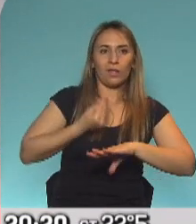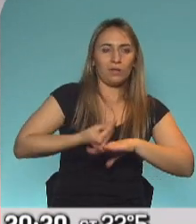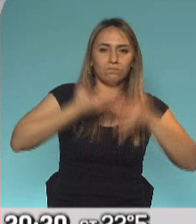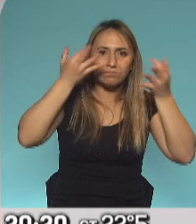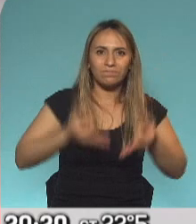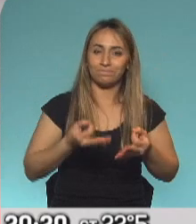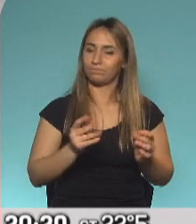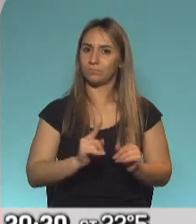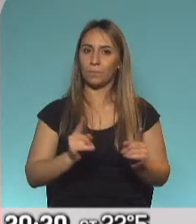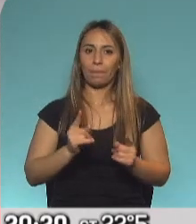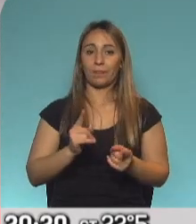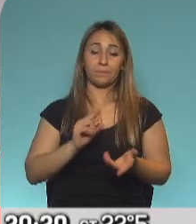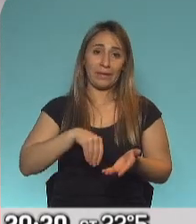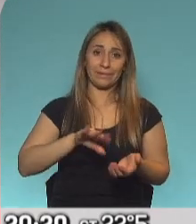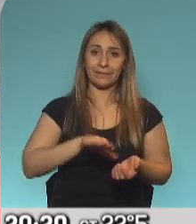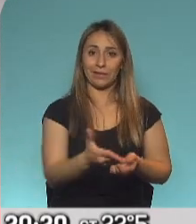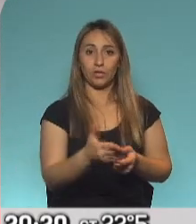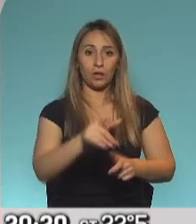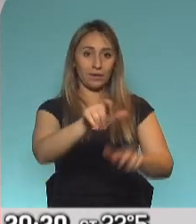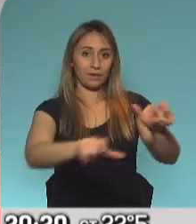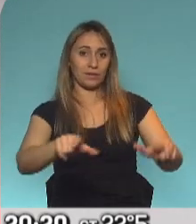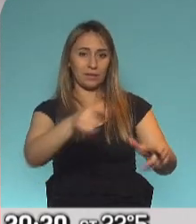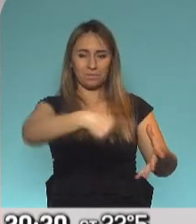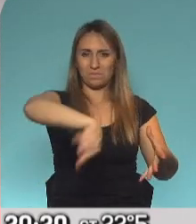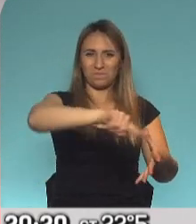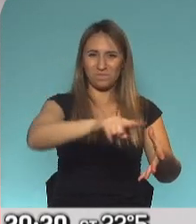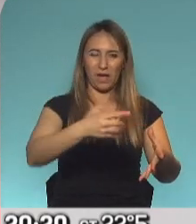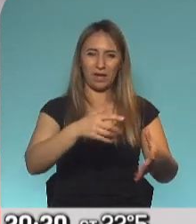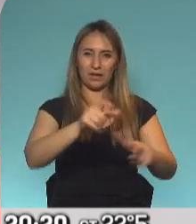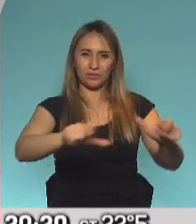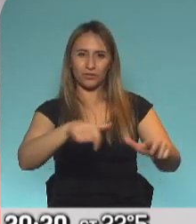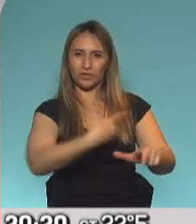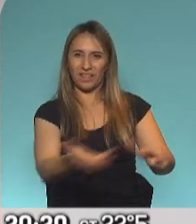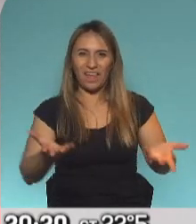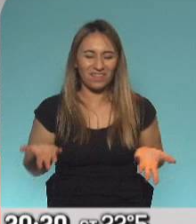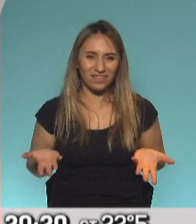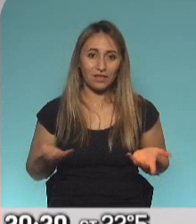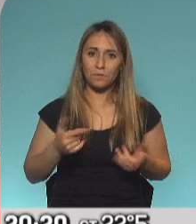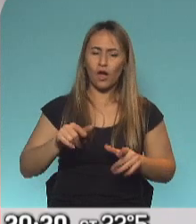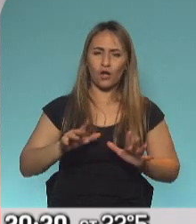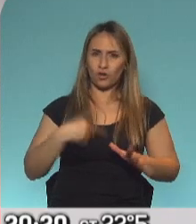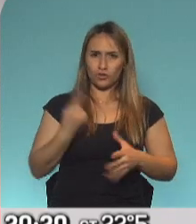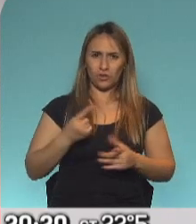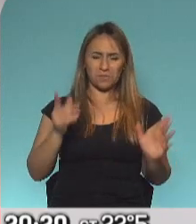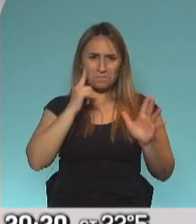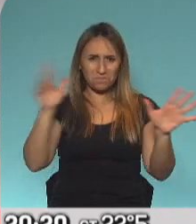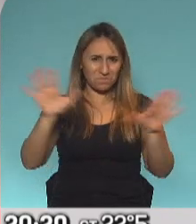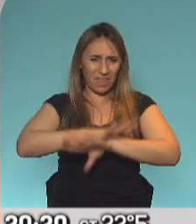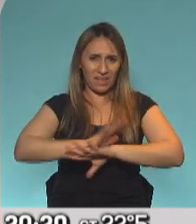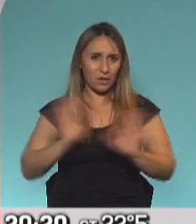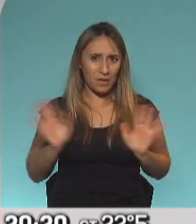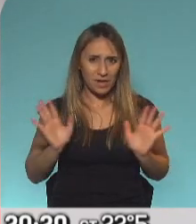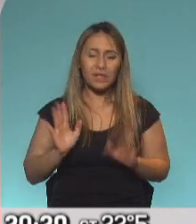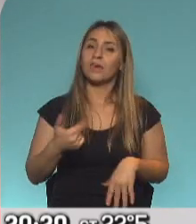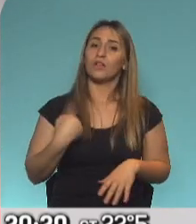incluso el mandato popular que tuvo el Frente de Todos el año pasado. Es algo que no haríamos. Este gobierno es un gobierno que tiene aciertos,